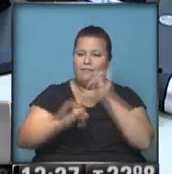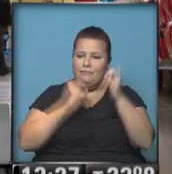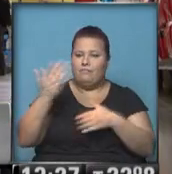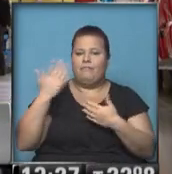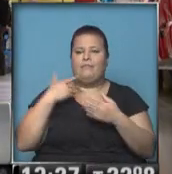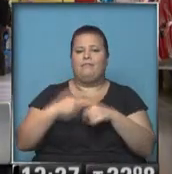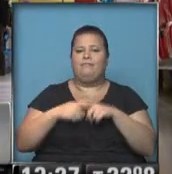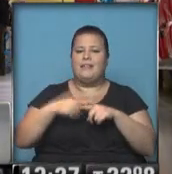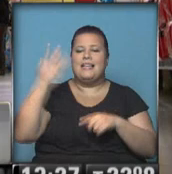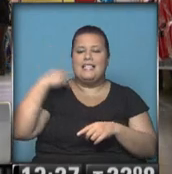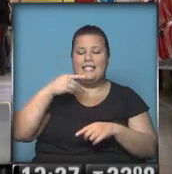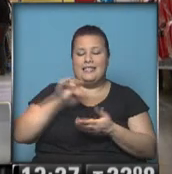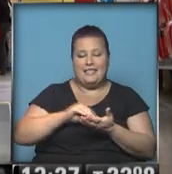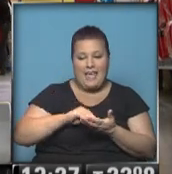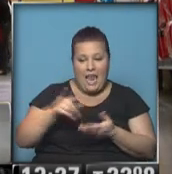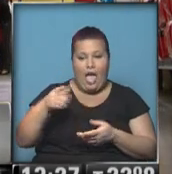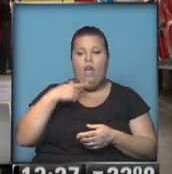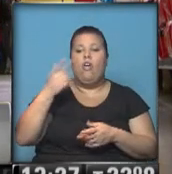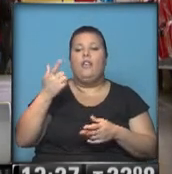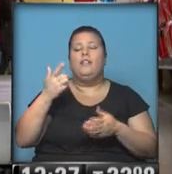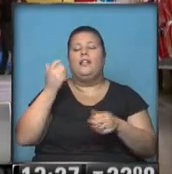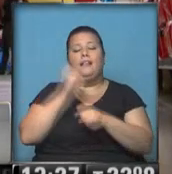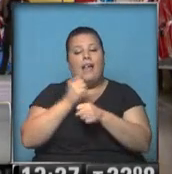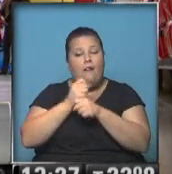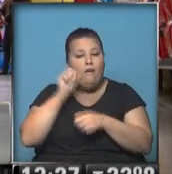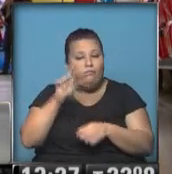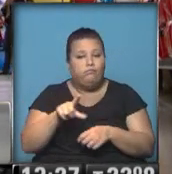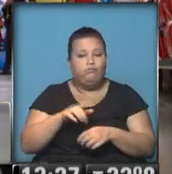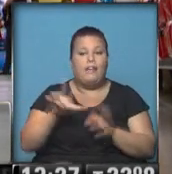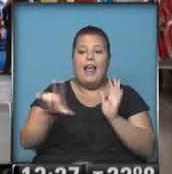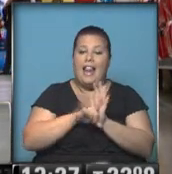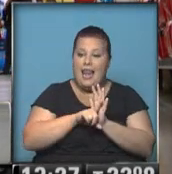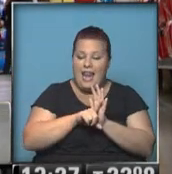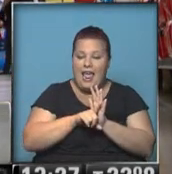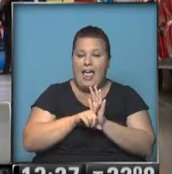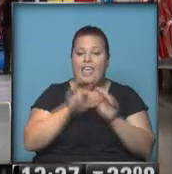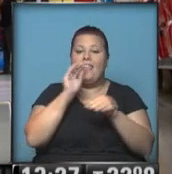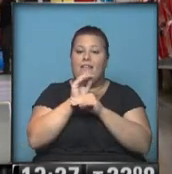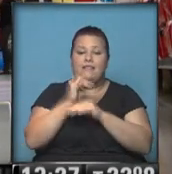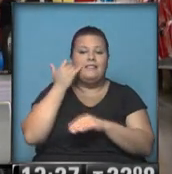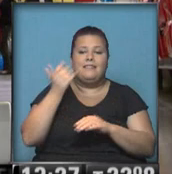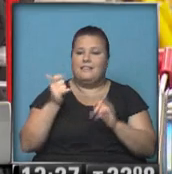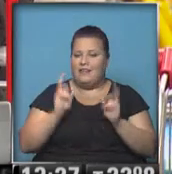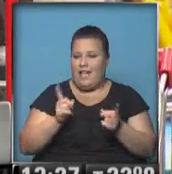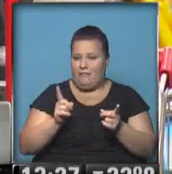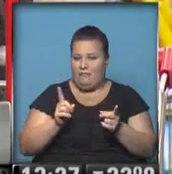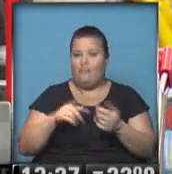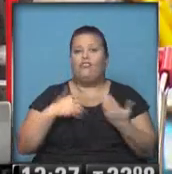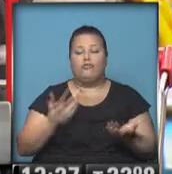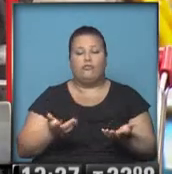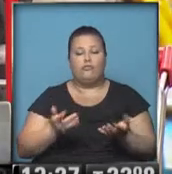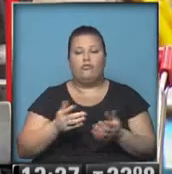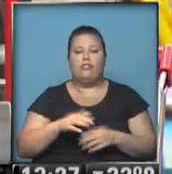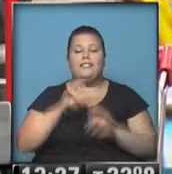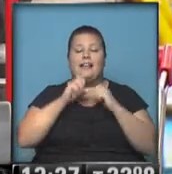dieron en el Senado esta semana, las competencias que establece la ley de abastecimiento ya están vigentes, y por lo tanto